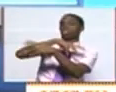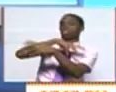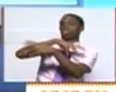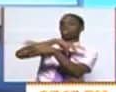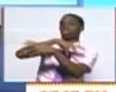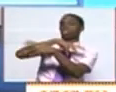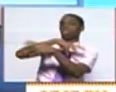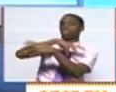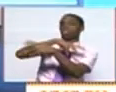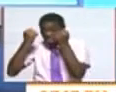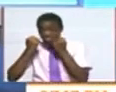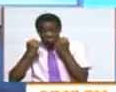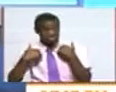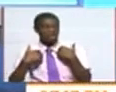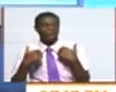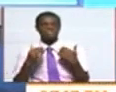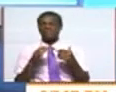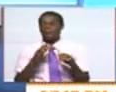están...